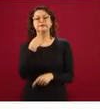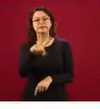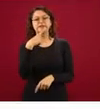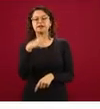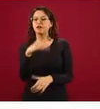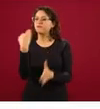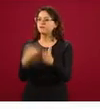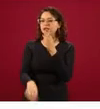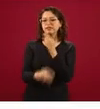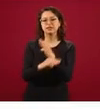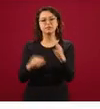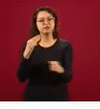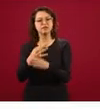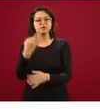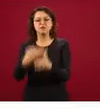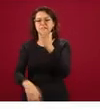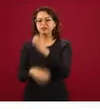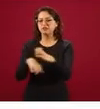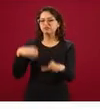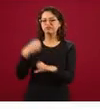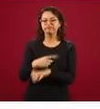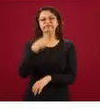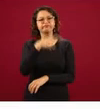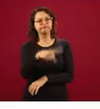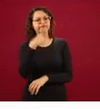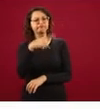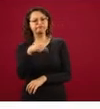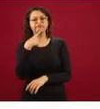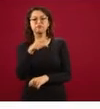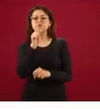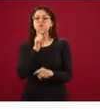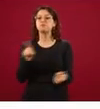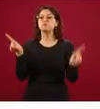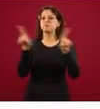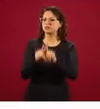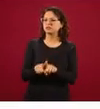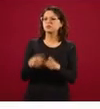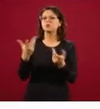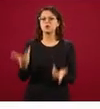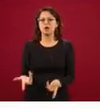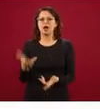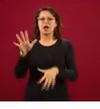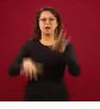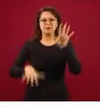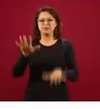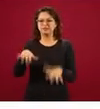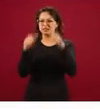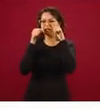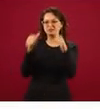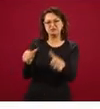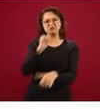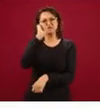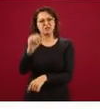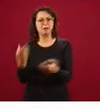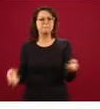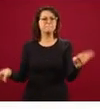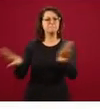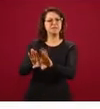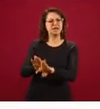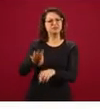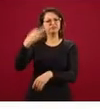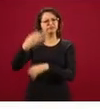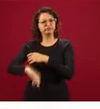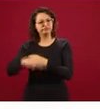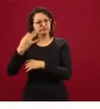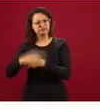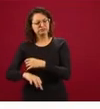insumos en este instituto y además quejas por cierres parciales de la atención en el instituto.